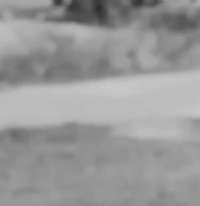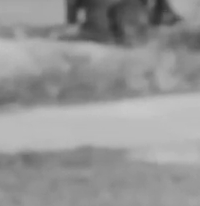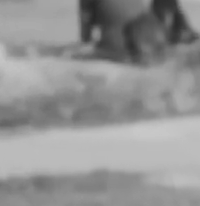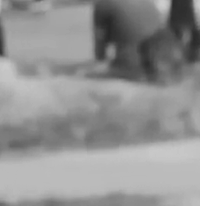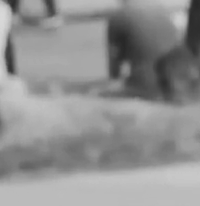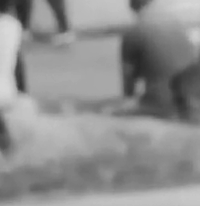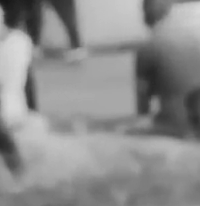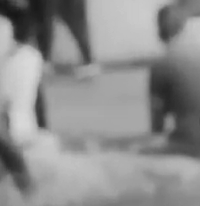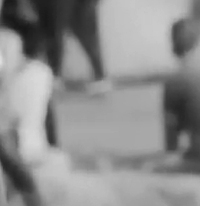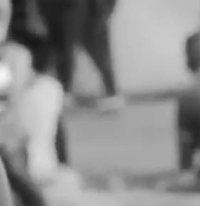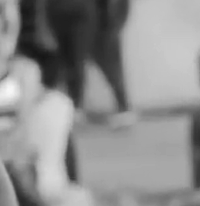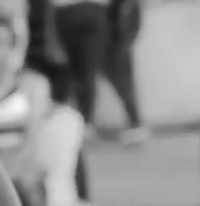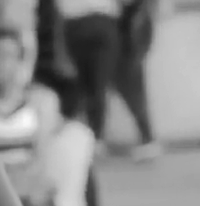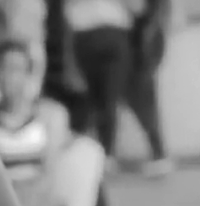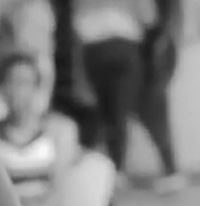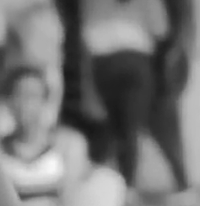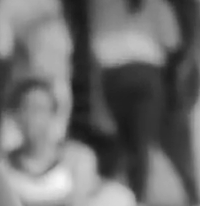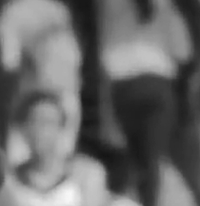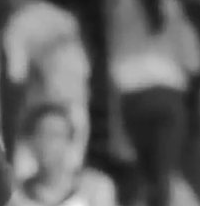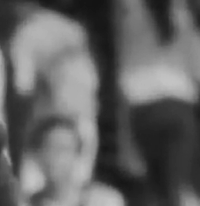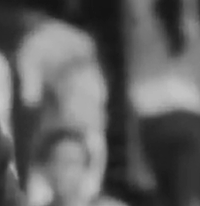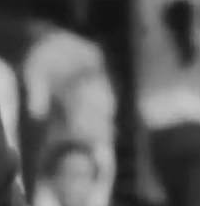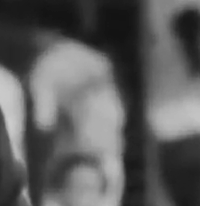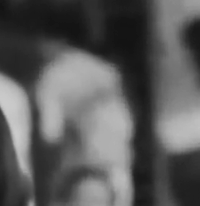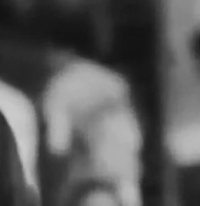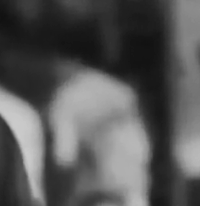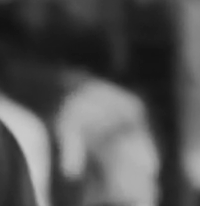I've come to talk with you again.